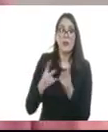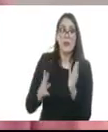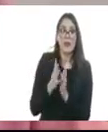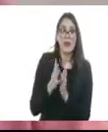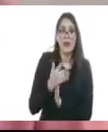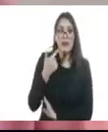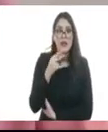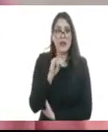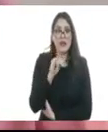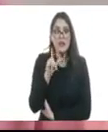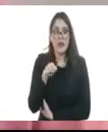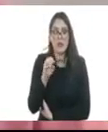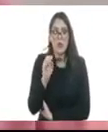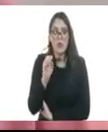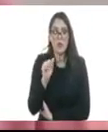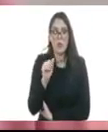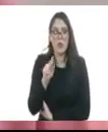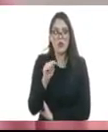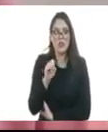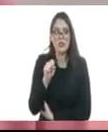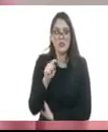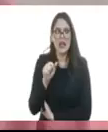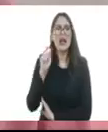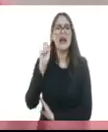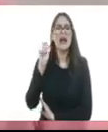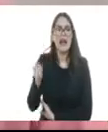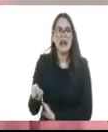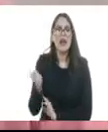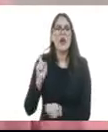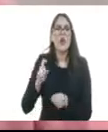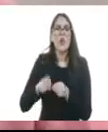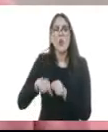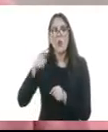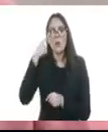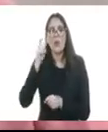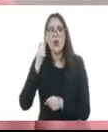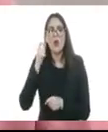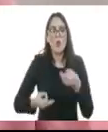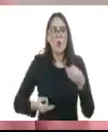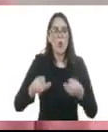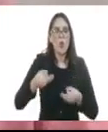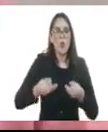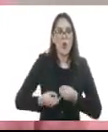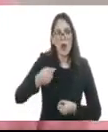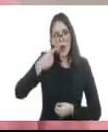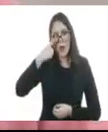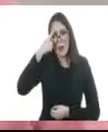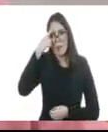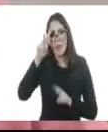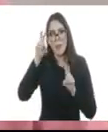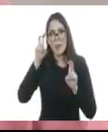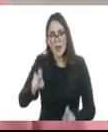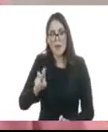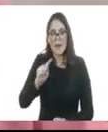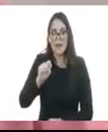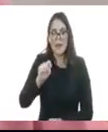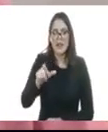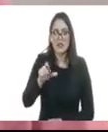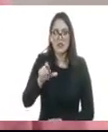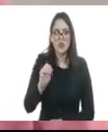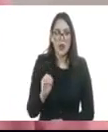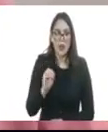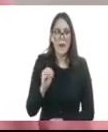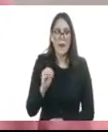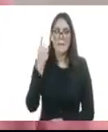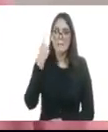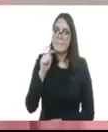Bautista Vázquez, quien fue miembro del jurado del texto periodístico, y él nos explicará cuáles fueron